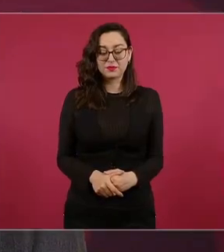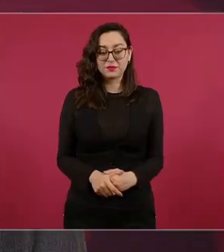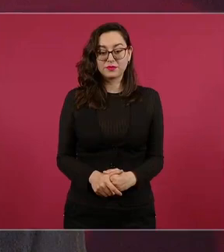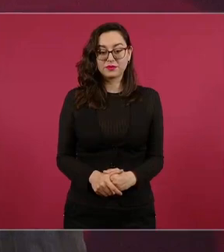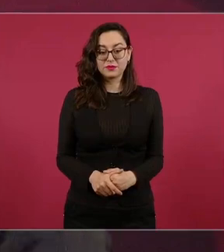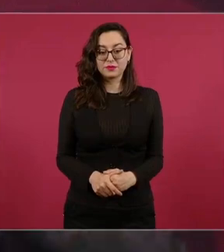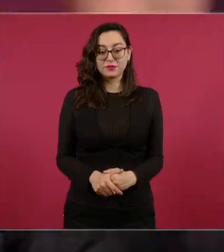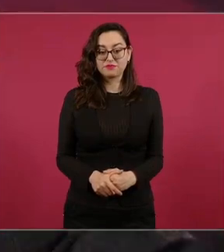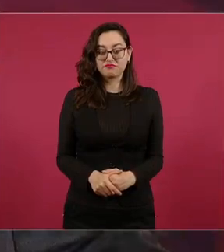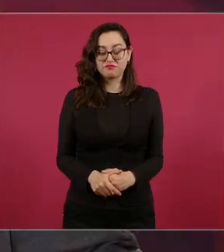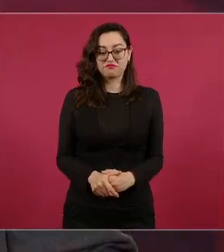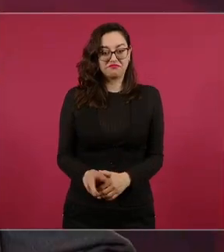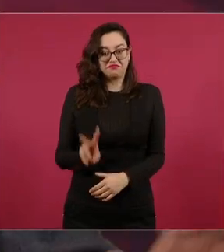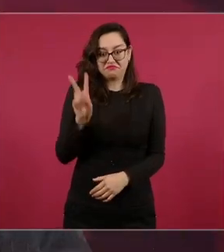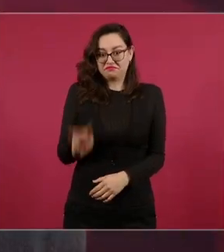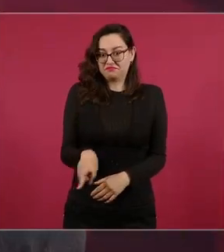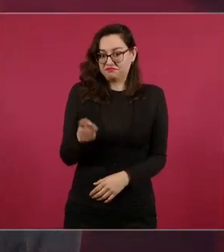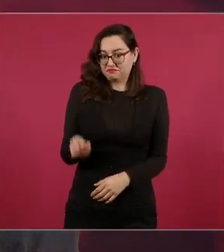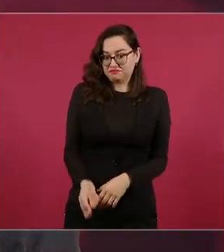es histórico